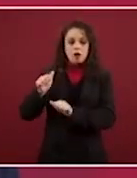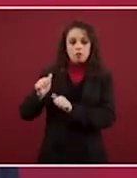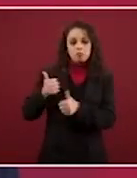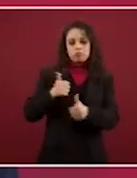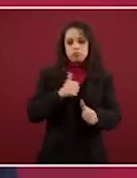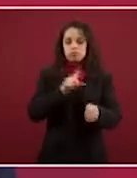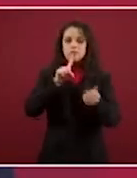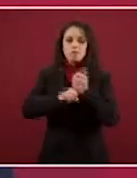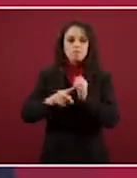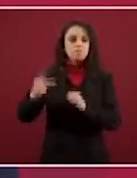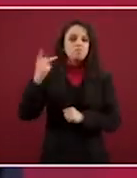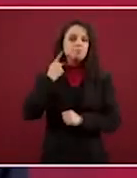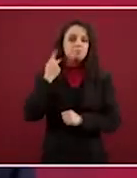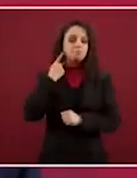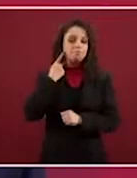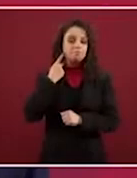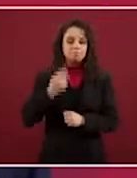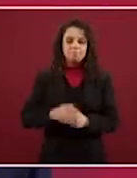hemos dejado de manifiesto